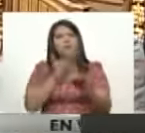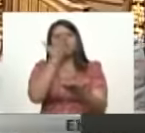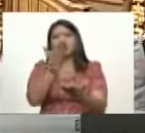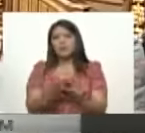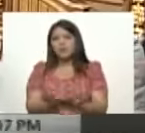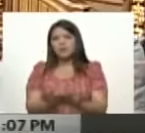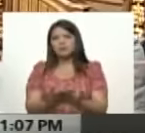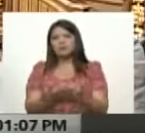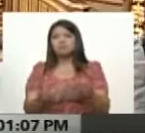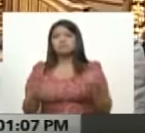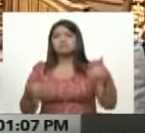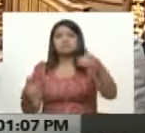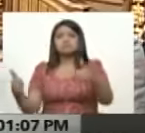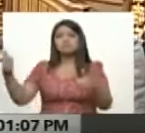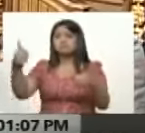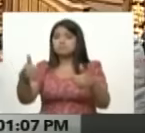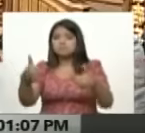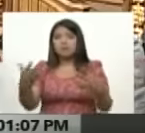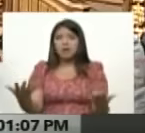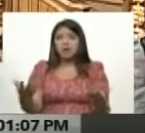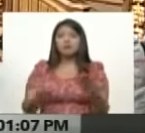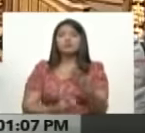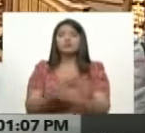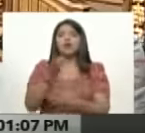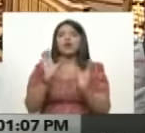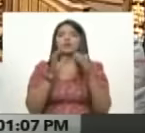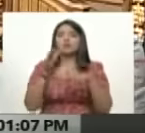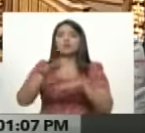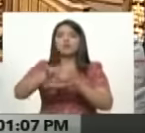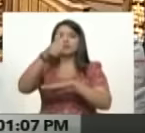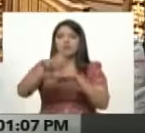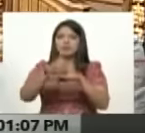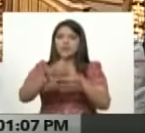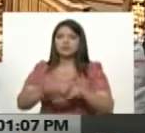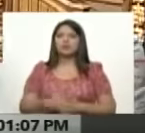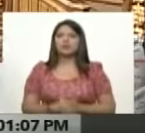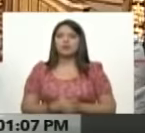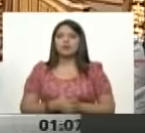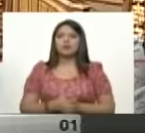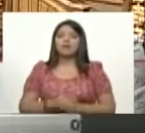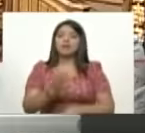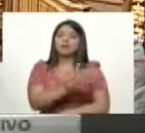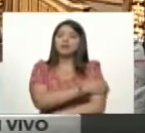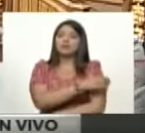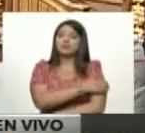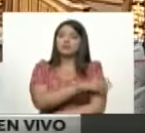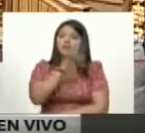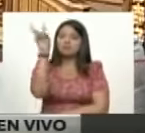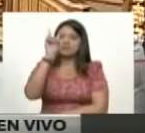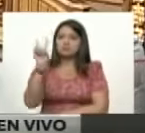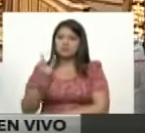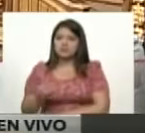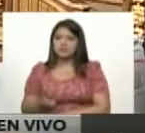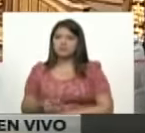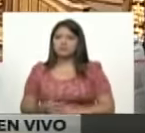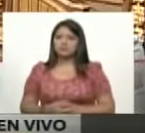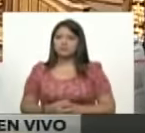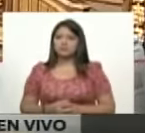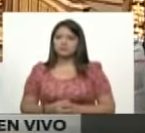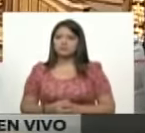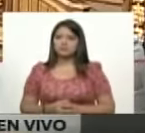las postulaciones para la conformación de la Junta Directiva por parte de la derecha venezolana.